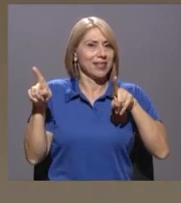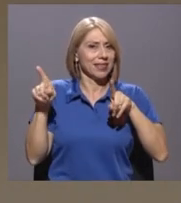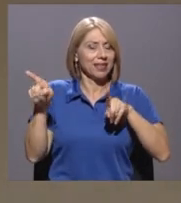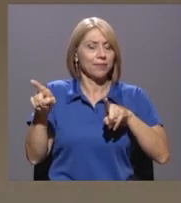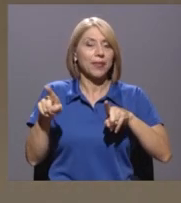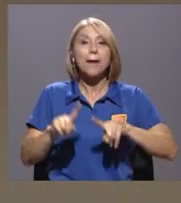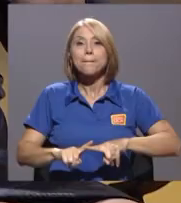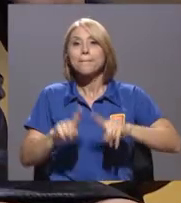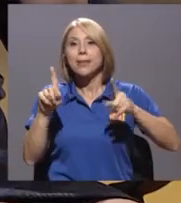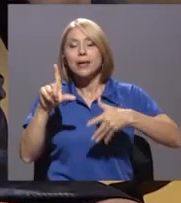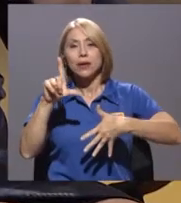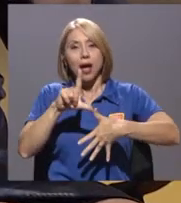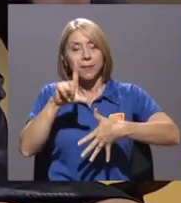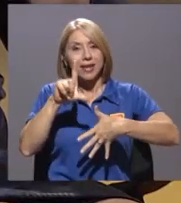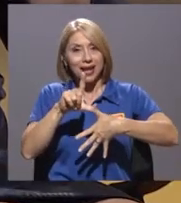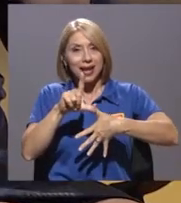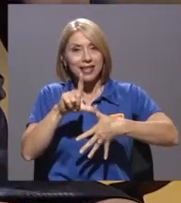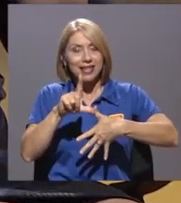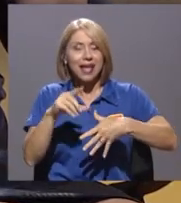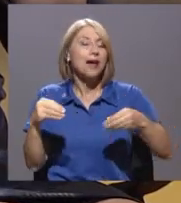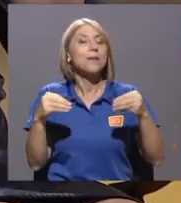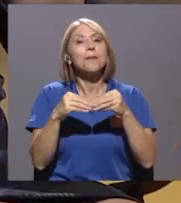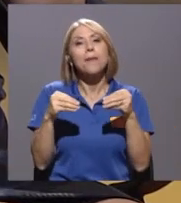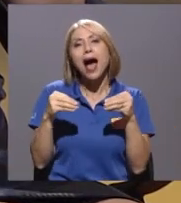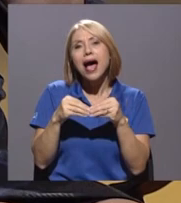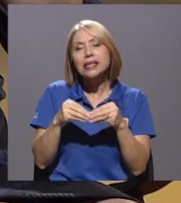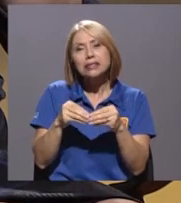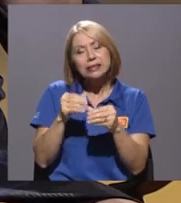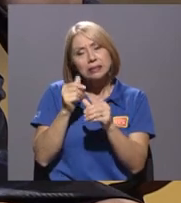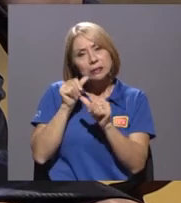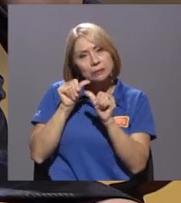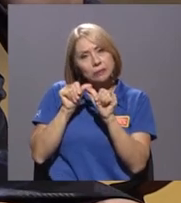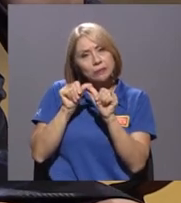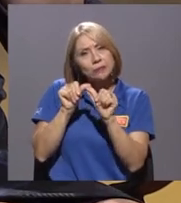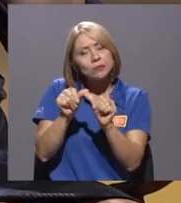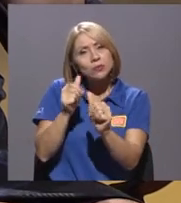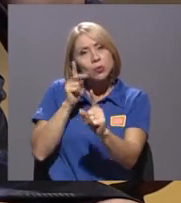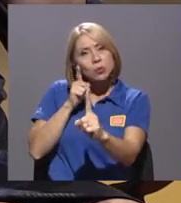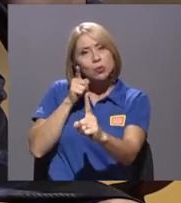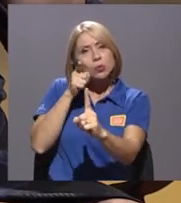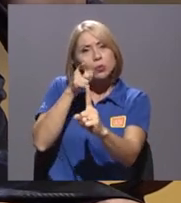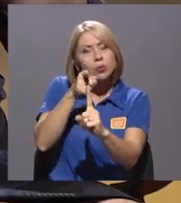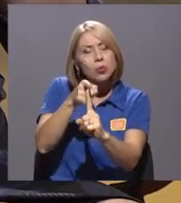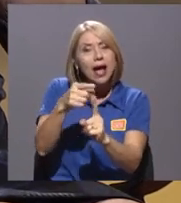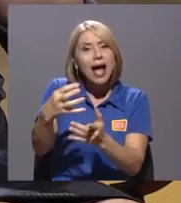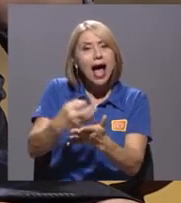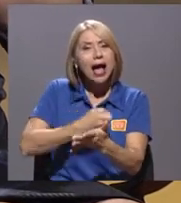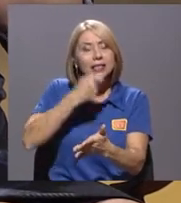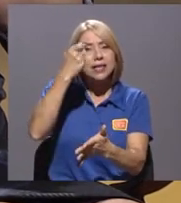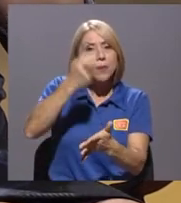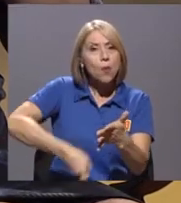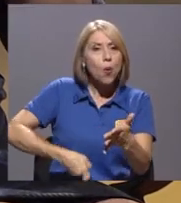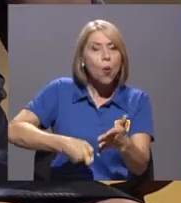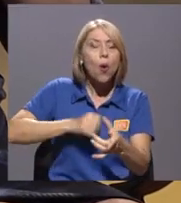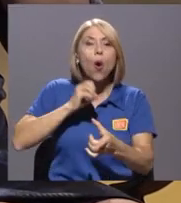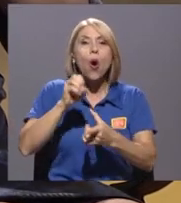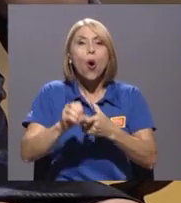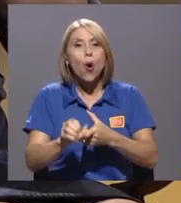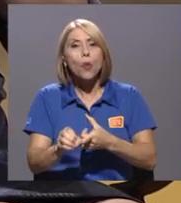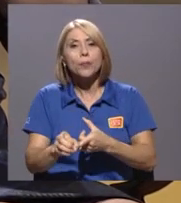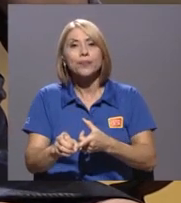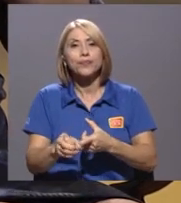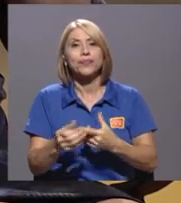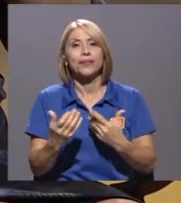en américa latina se siguió más un camino hacia impuestos o hacia